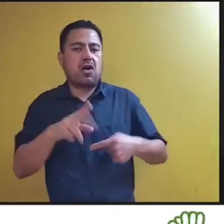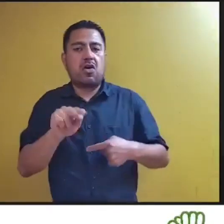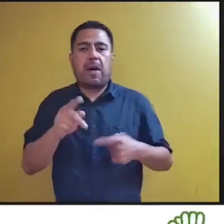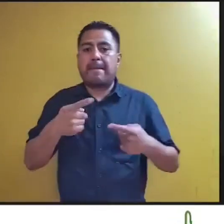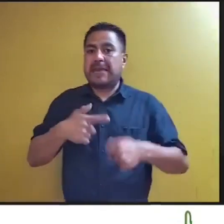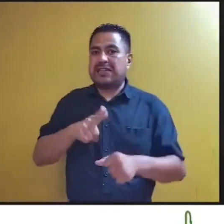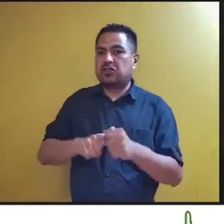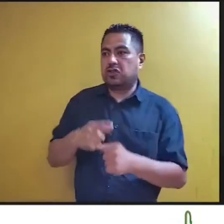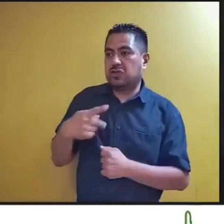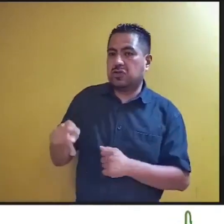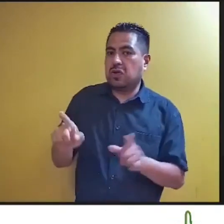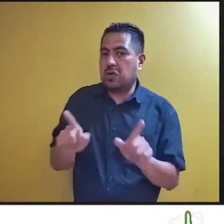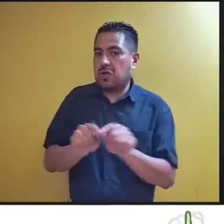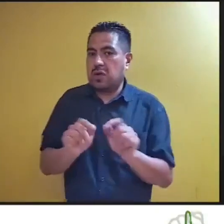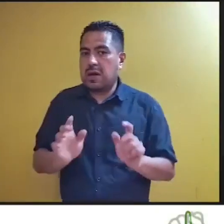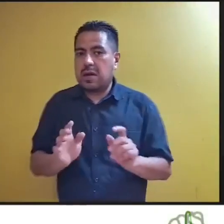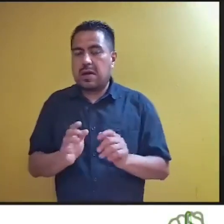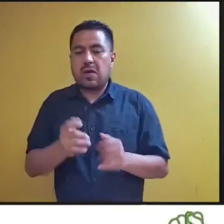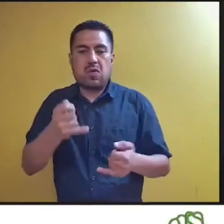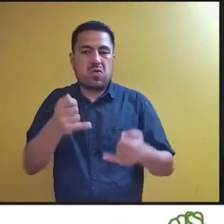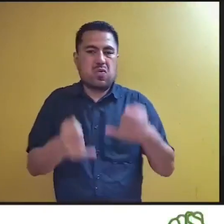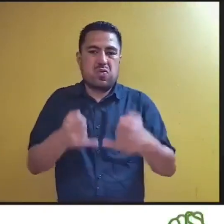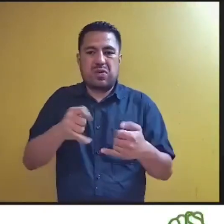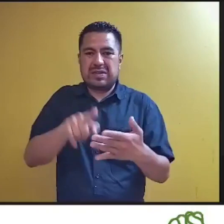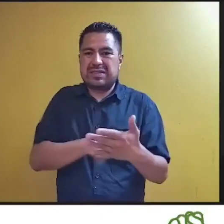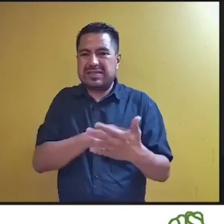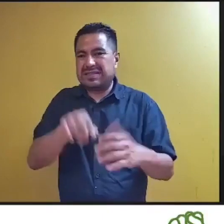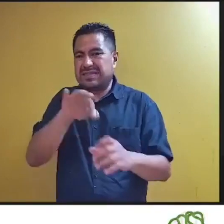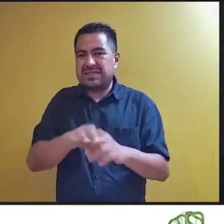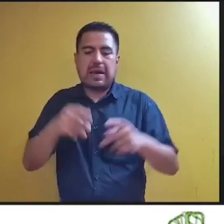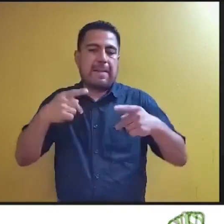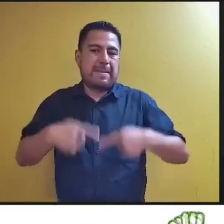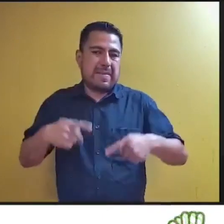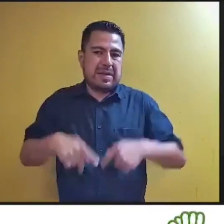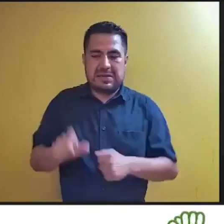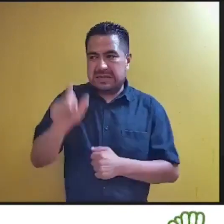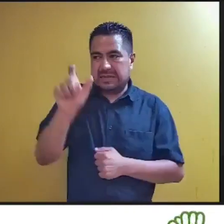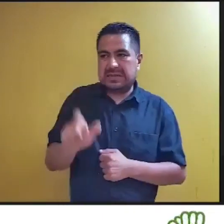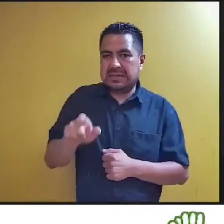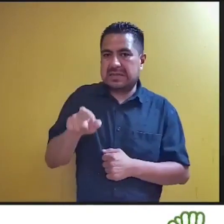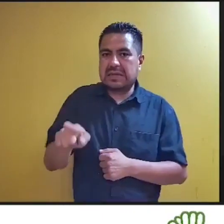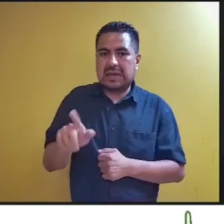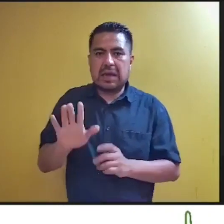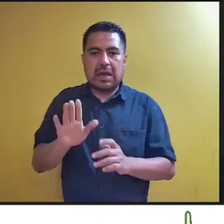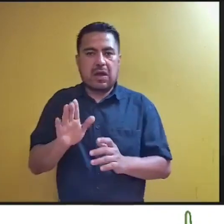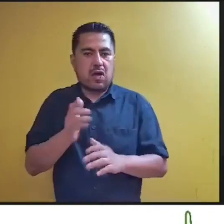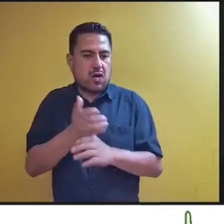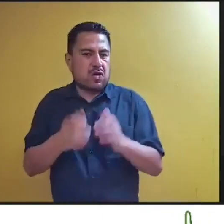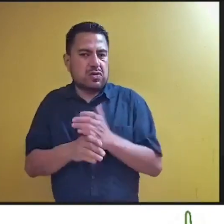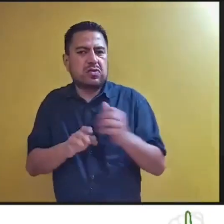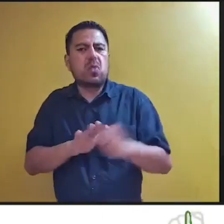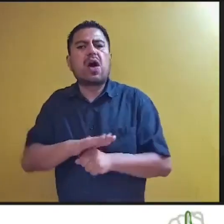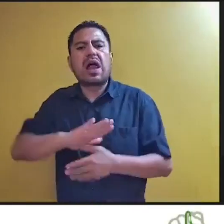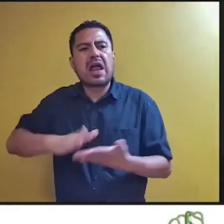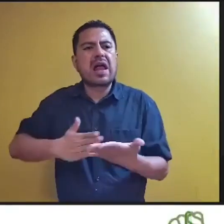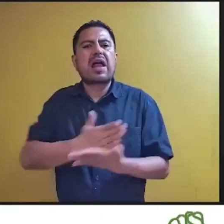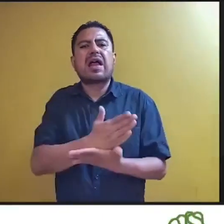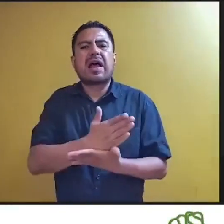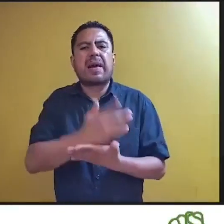ella. Y el juicio electoral ciudadano precisamente es el medio, es la vía para